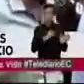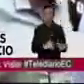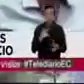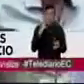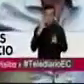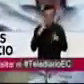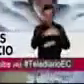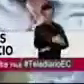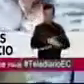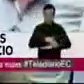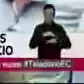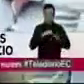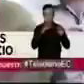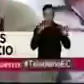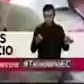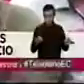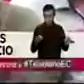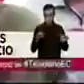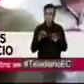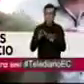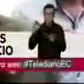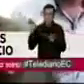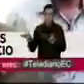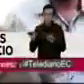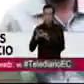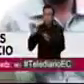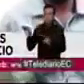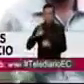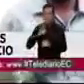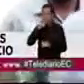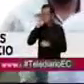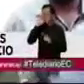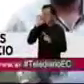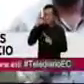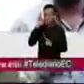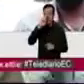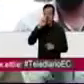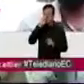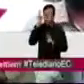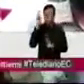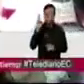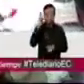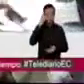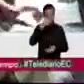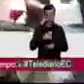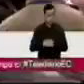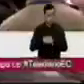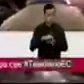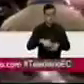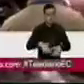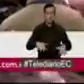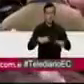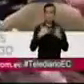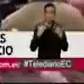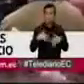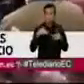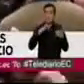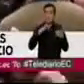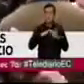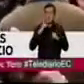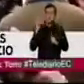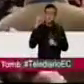calle el distanciamiento social, siempre de la mano y respetando y haciendo respetar las disposiciones nacionales. Hemos vivido momentos muy duros,